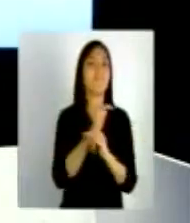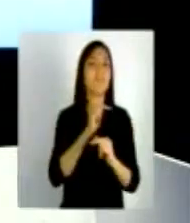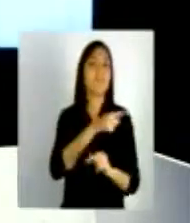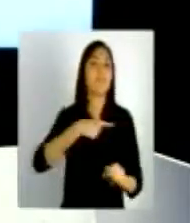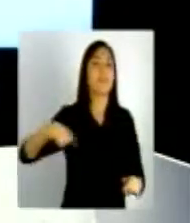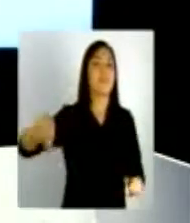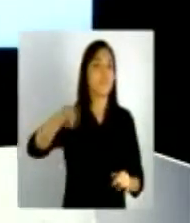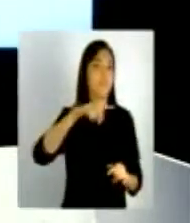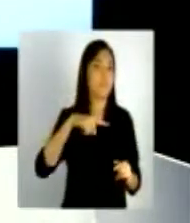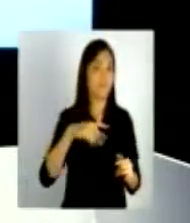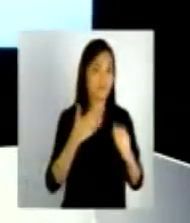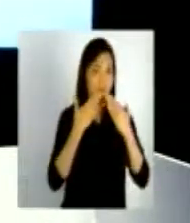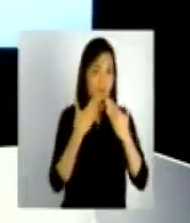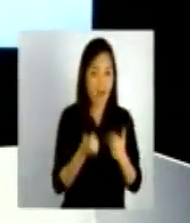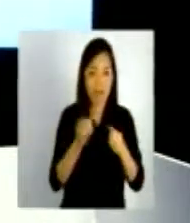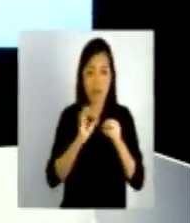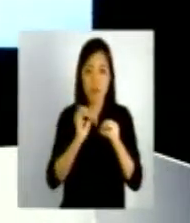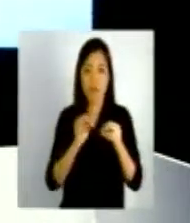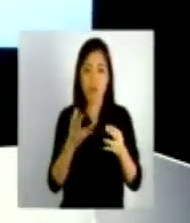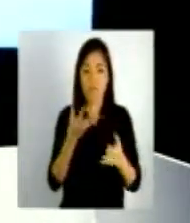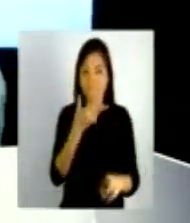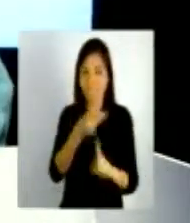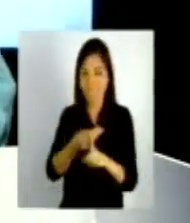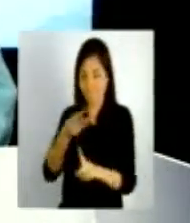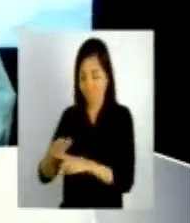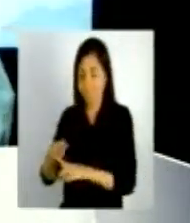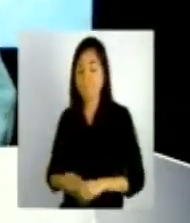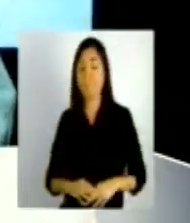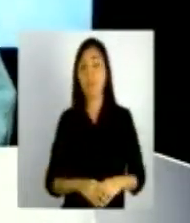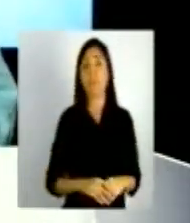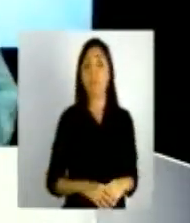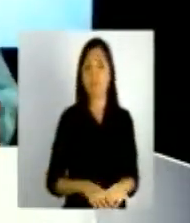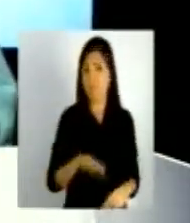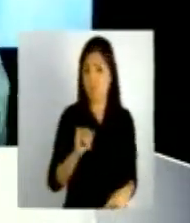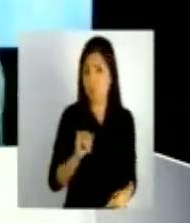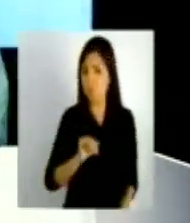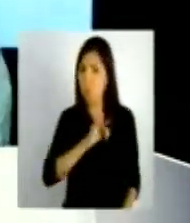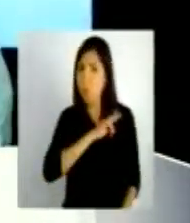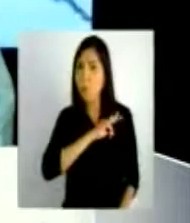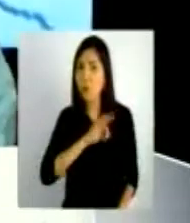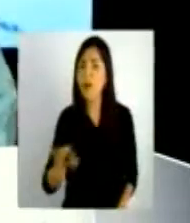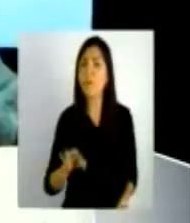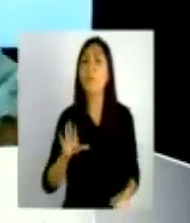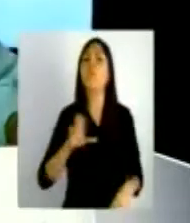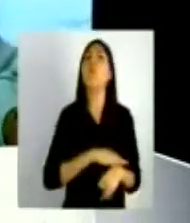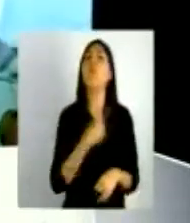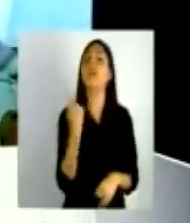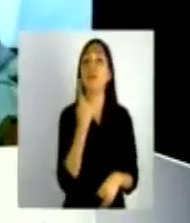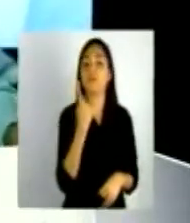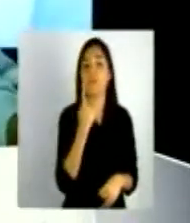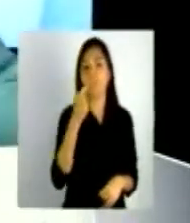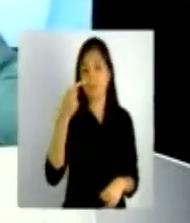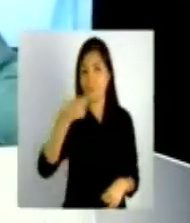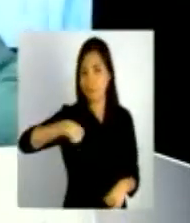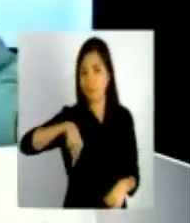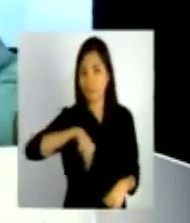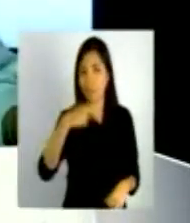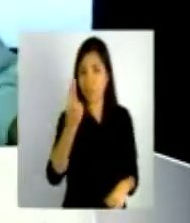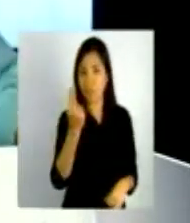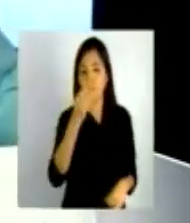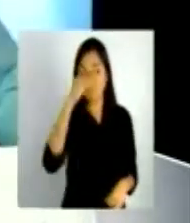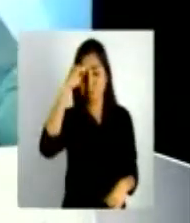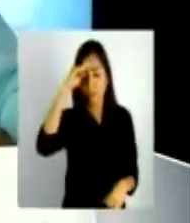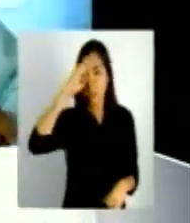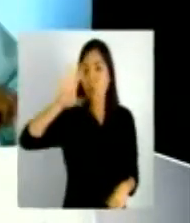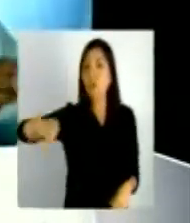mencionar, el Puerto Seco, Ciudad Guzmán, entre otras cosas. Se puede porque hay que buscar,